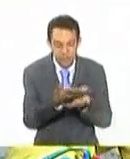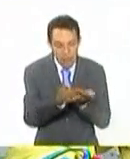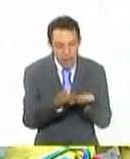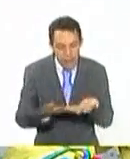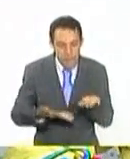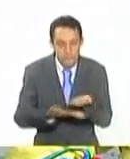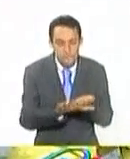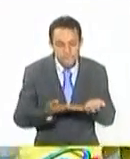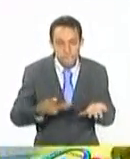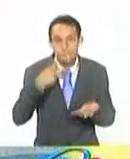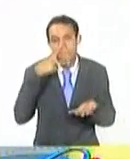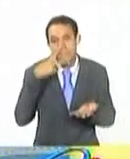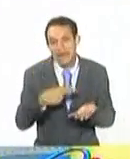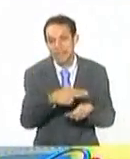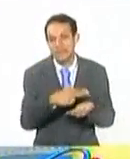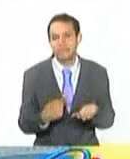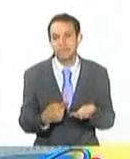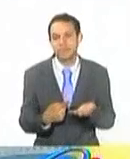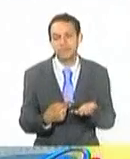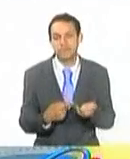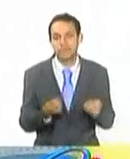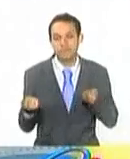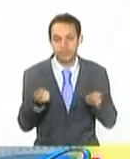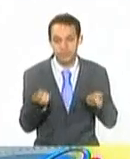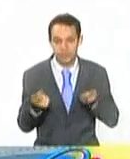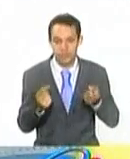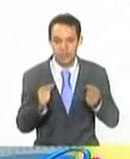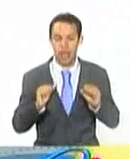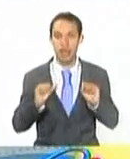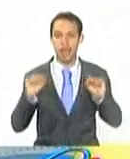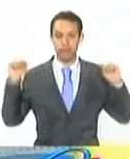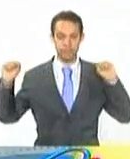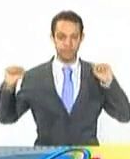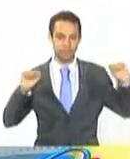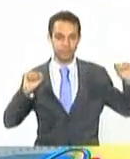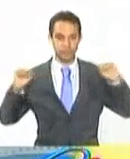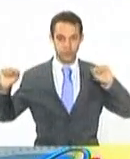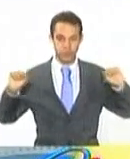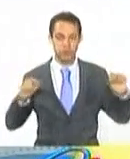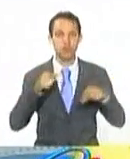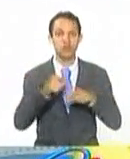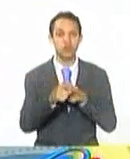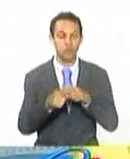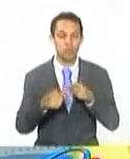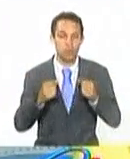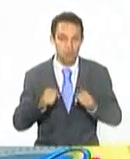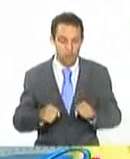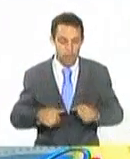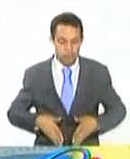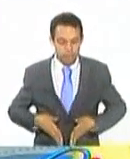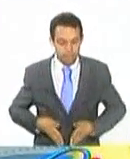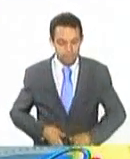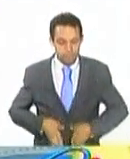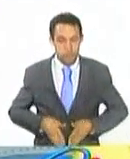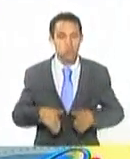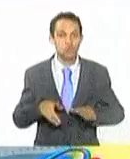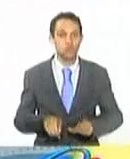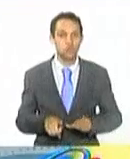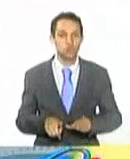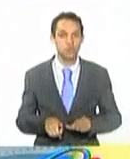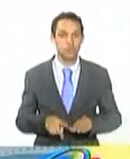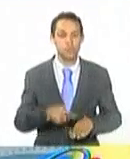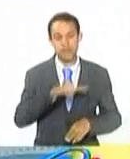fortalecerlos hay una serie de ejercicios que ayudan mucho a fortalecer el piso pélvico Uno de ellos es la